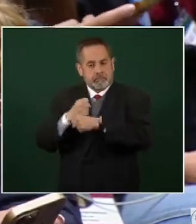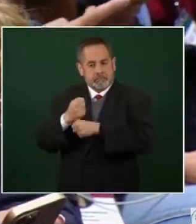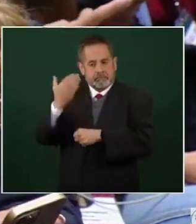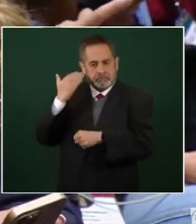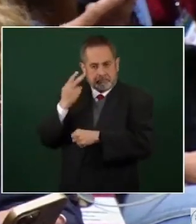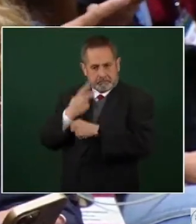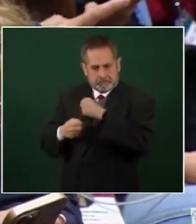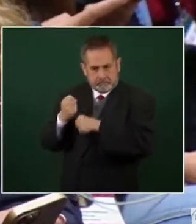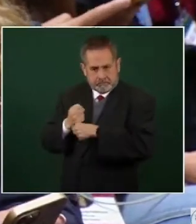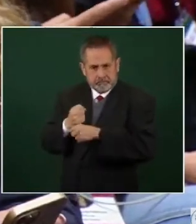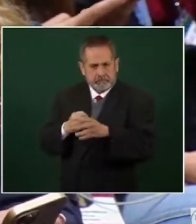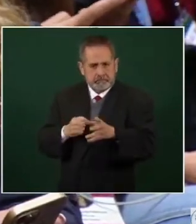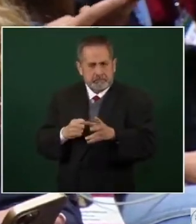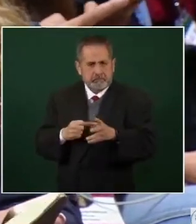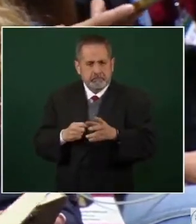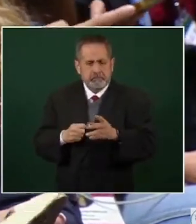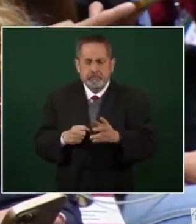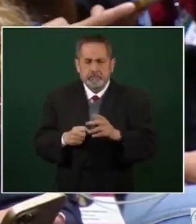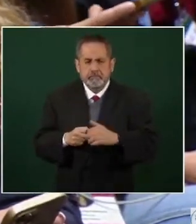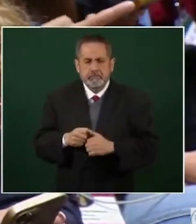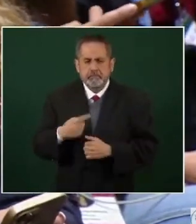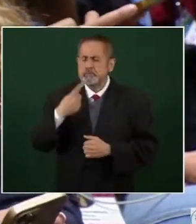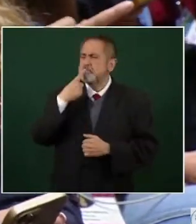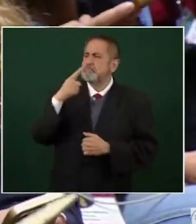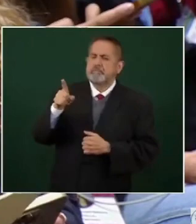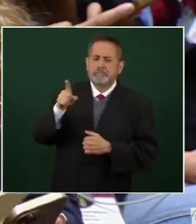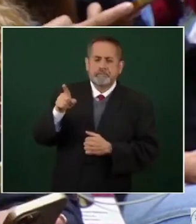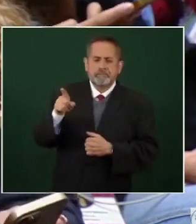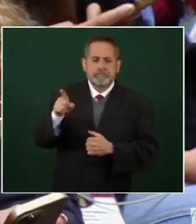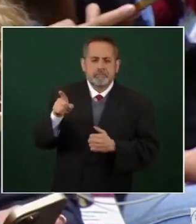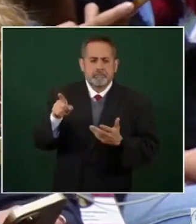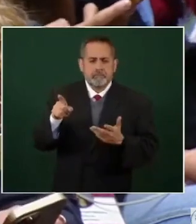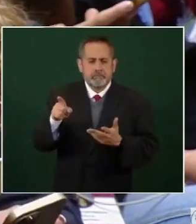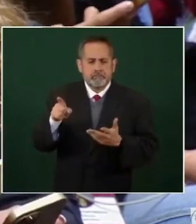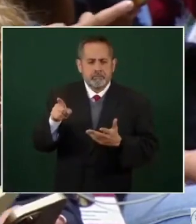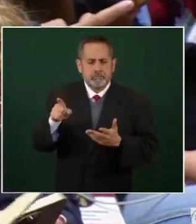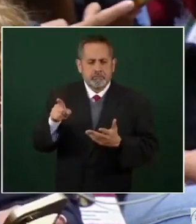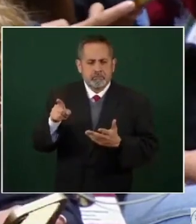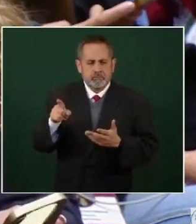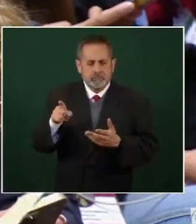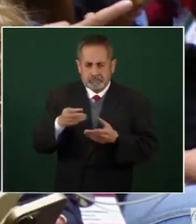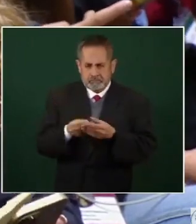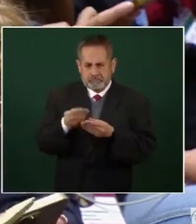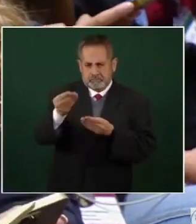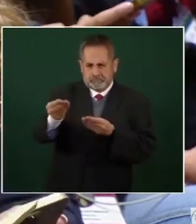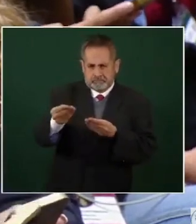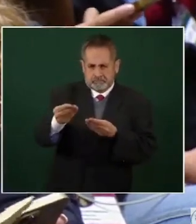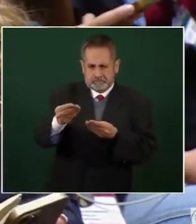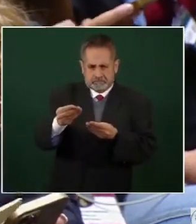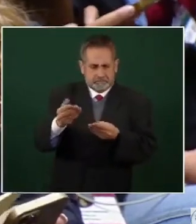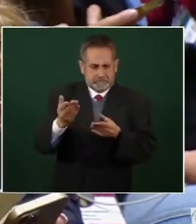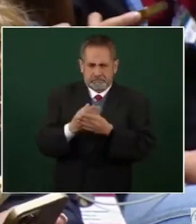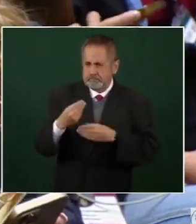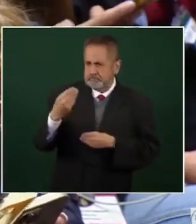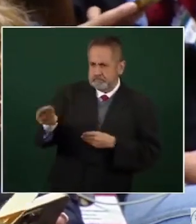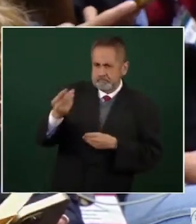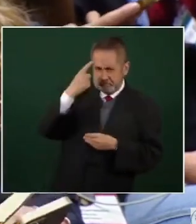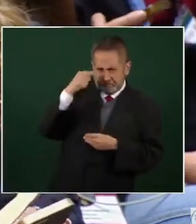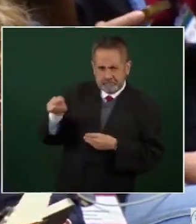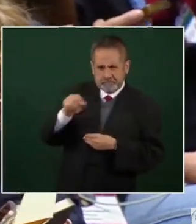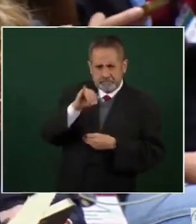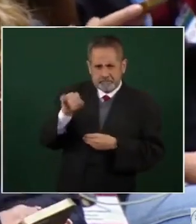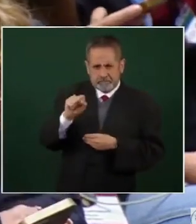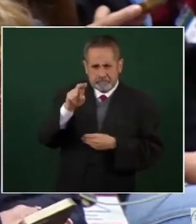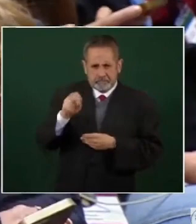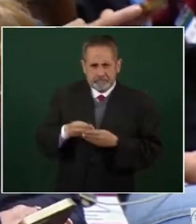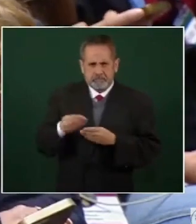de una denuncia. No sé si le pueda entregar este caso a